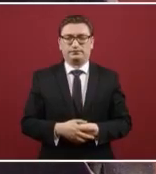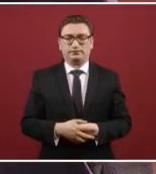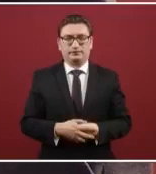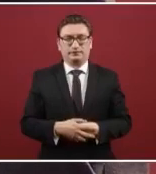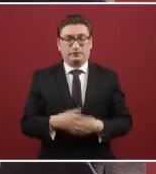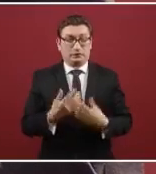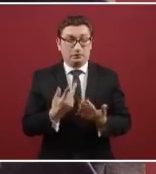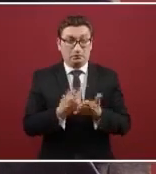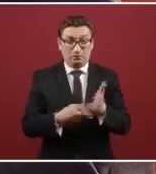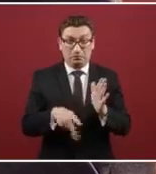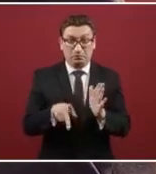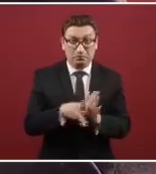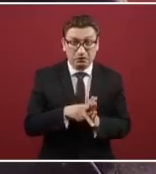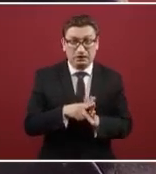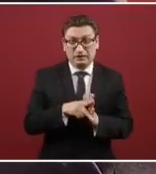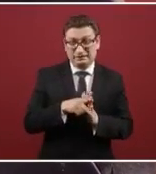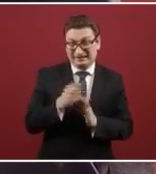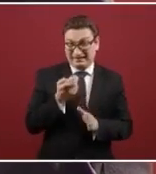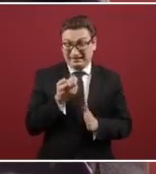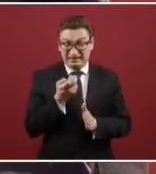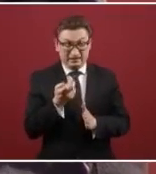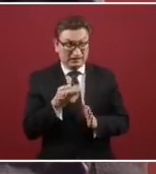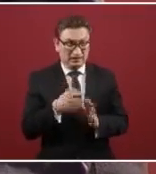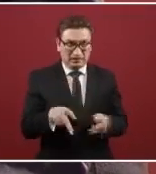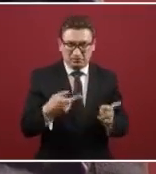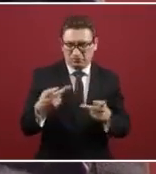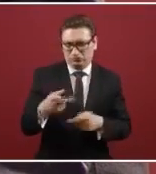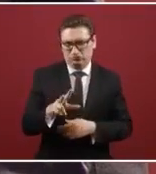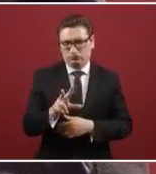Las plazas se tienen que entregar